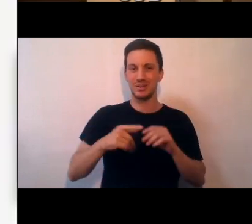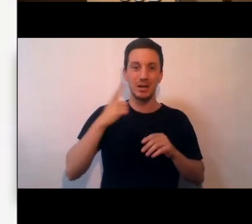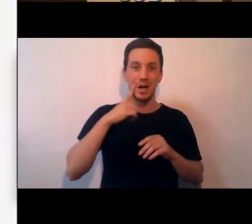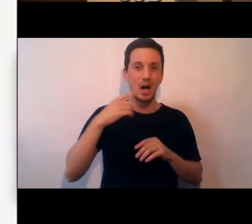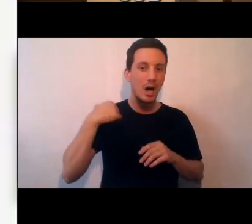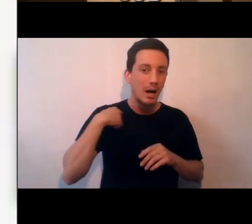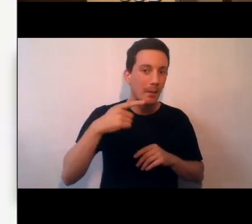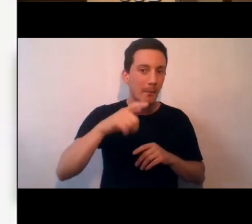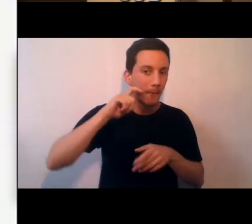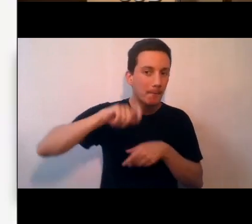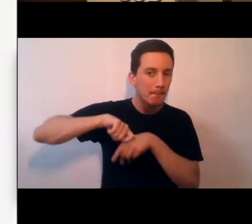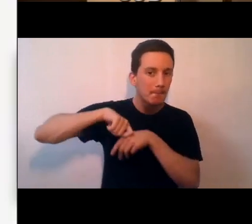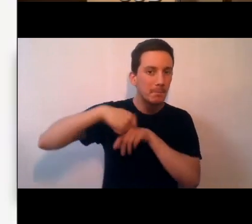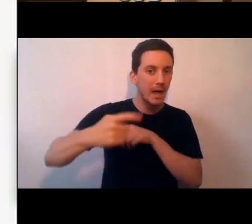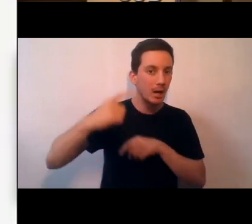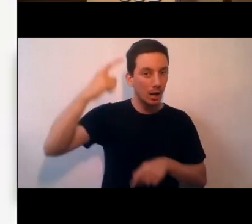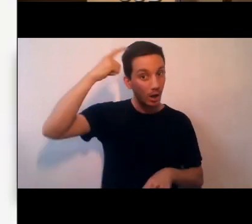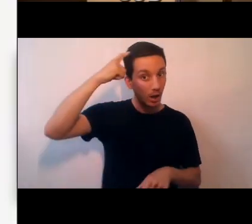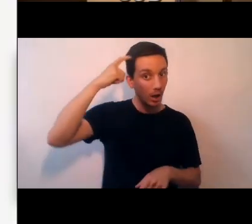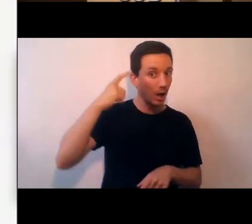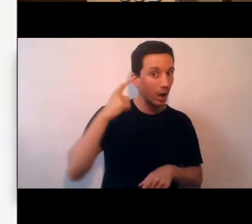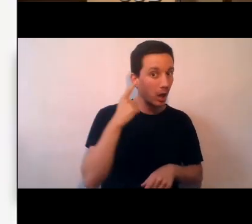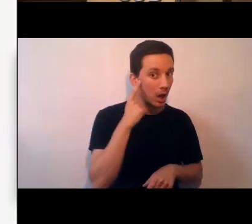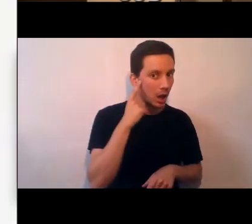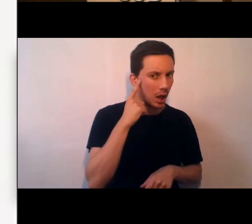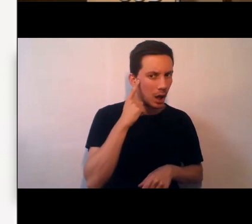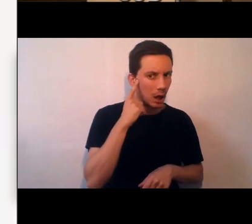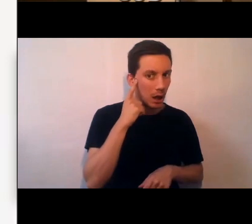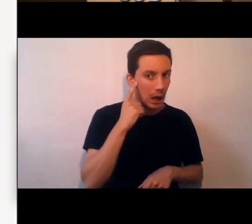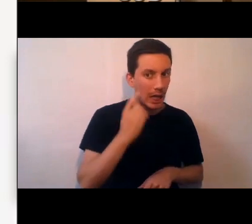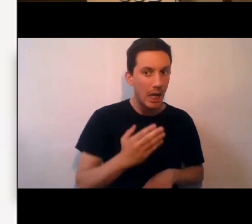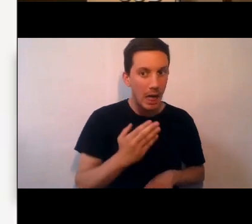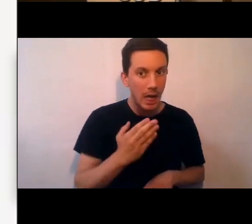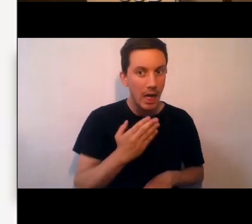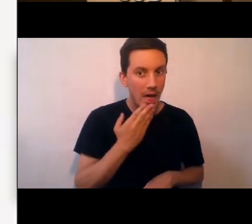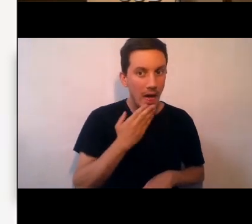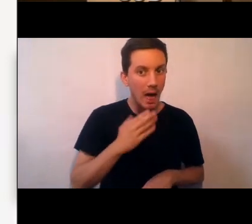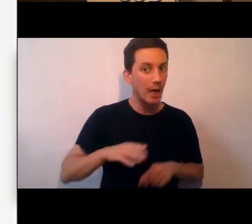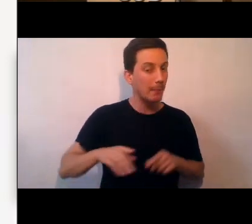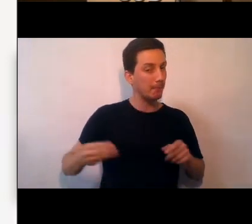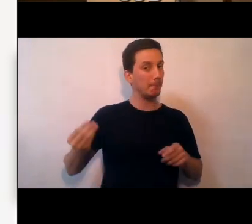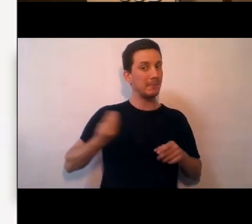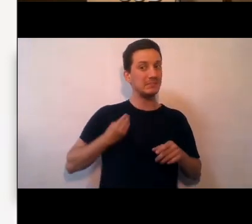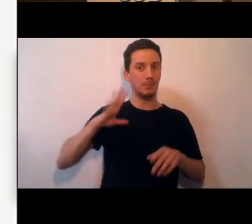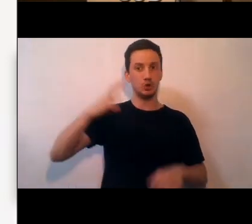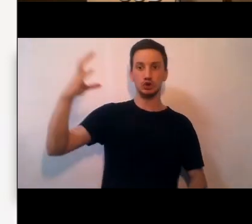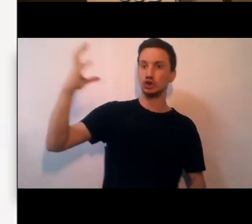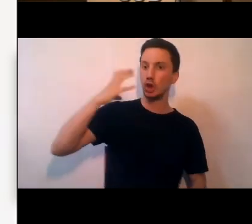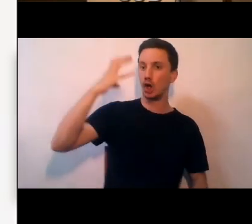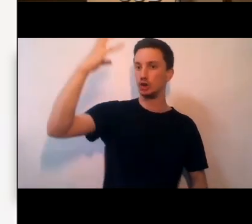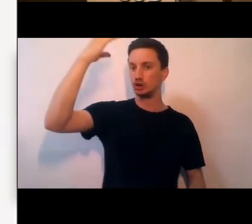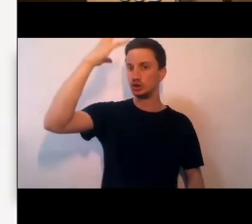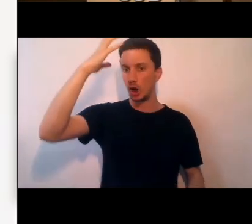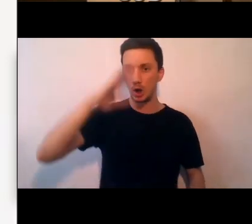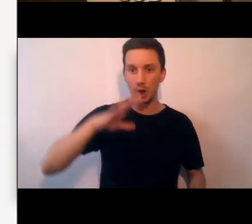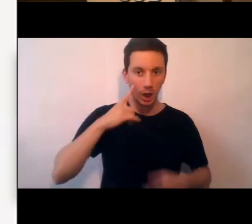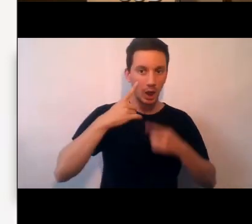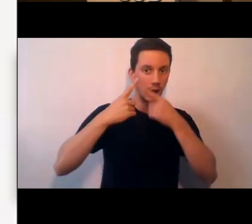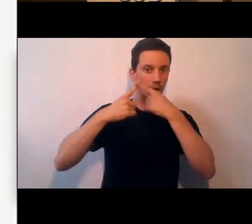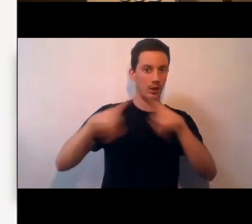pieles tienen la misma edad, pero no tienen la misma edad solar, ¿no? Vemos sobre todo lo que hace